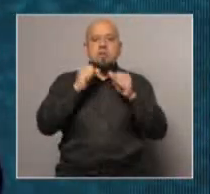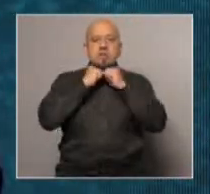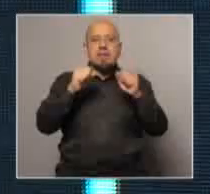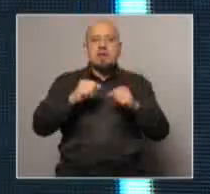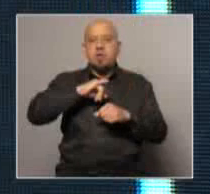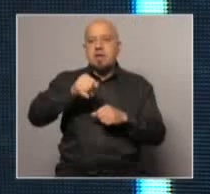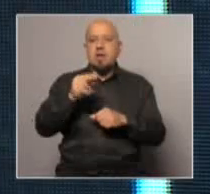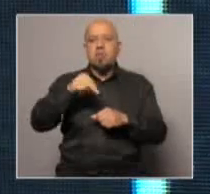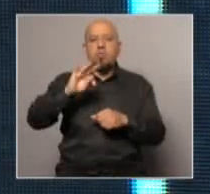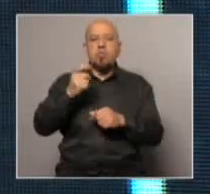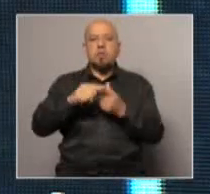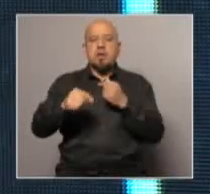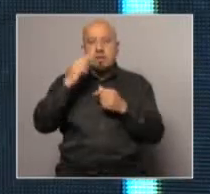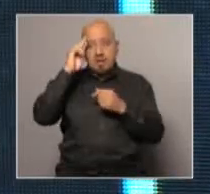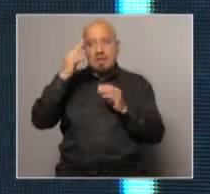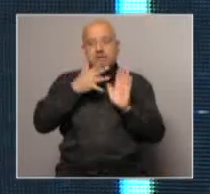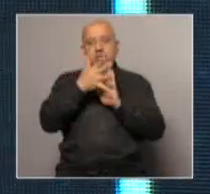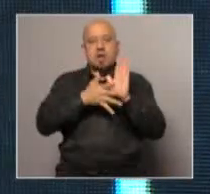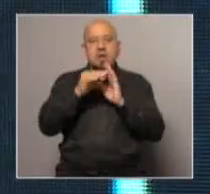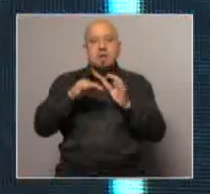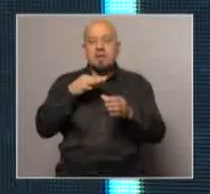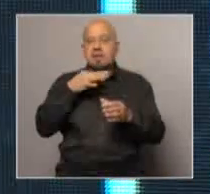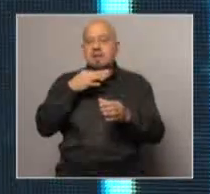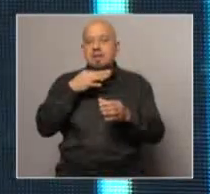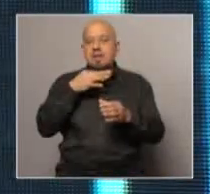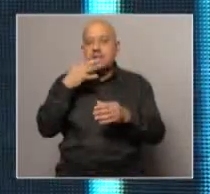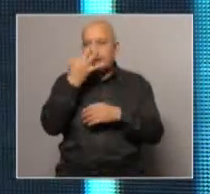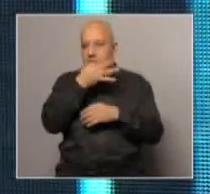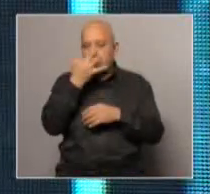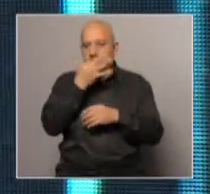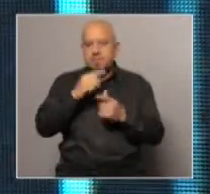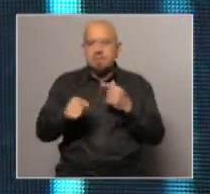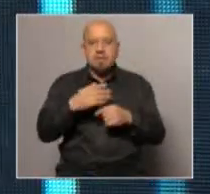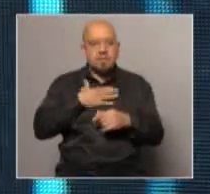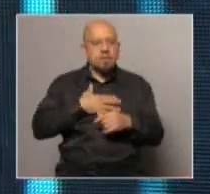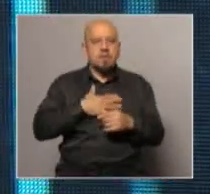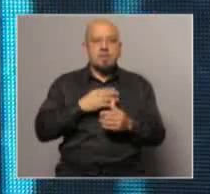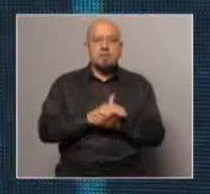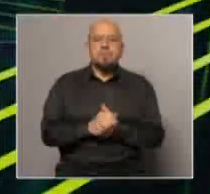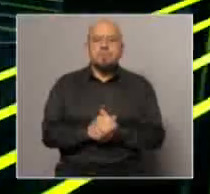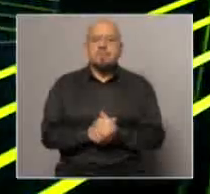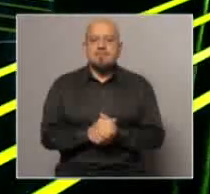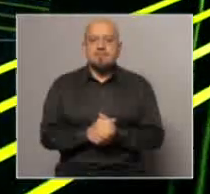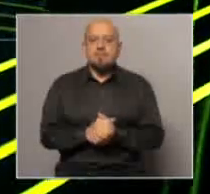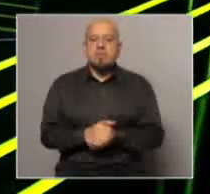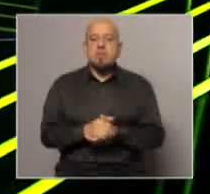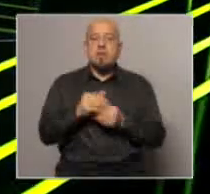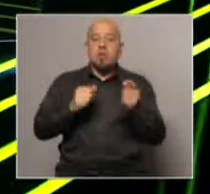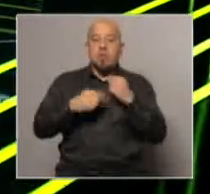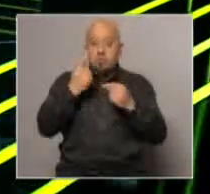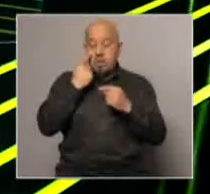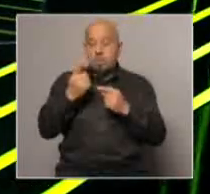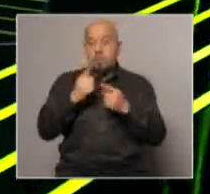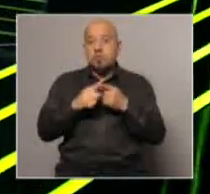Junta Nacional de Drogas. Daniel, gracias por acompañarnos. No, al contrario, el gusto es mío. Muy bien. Como estábamos viendo en el tape